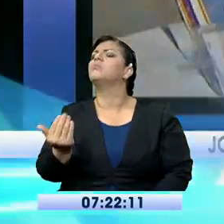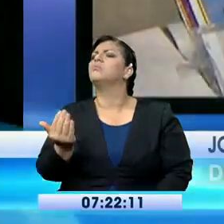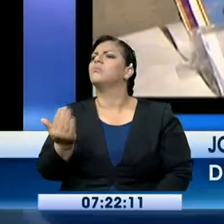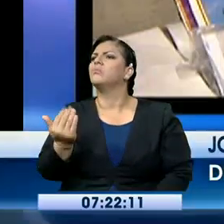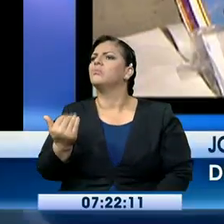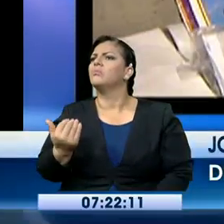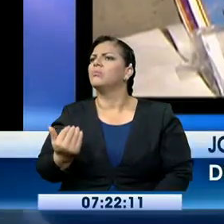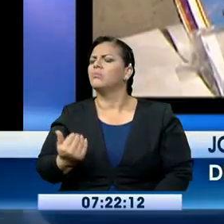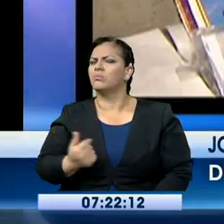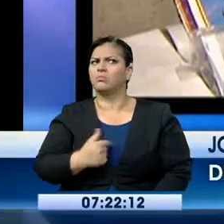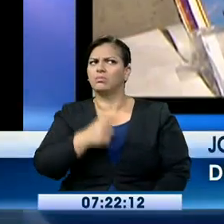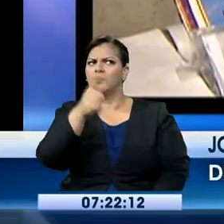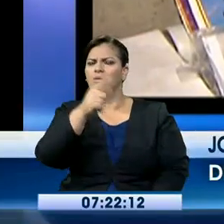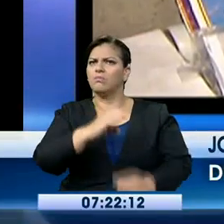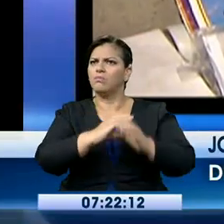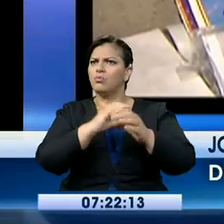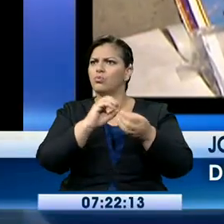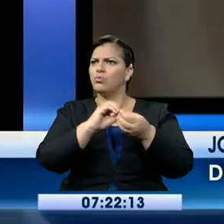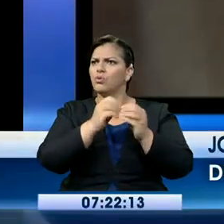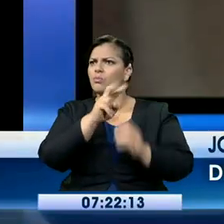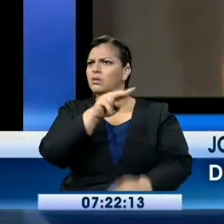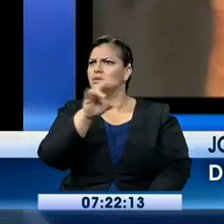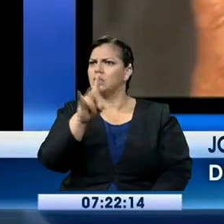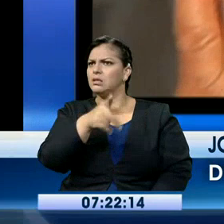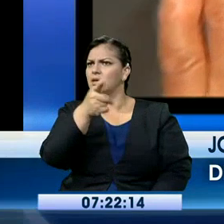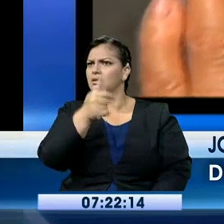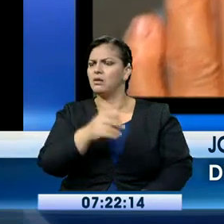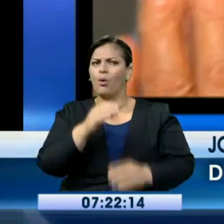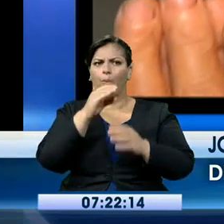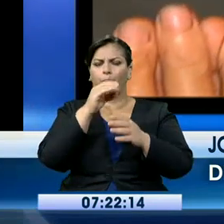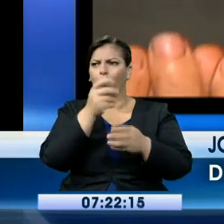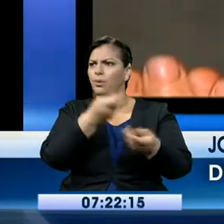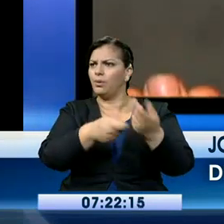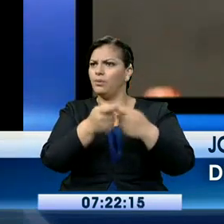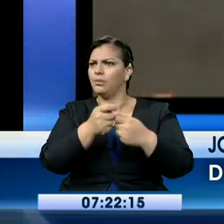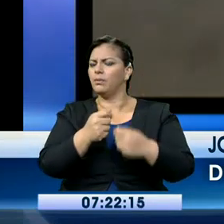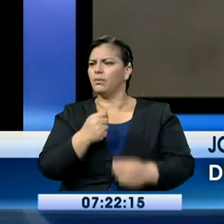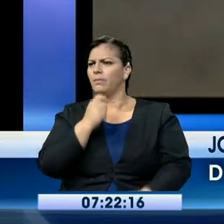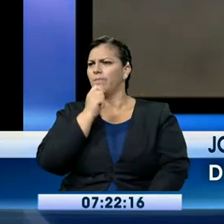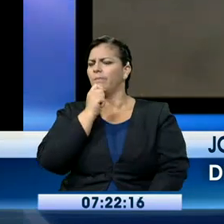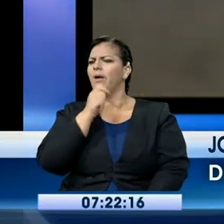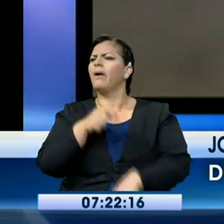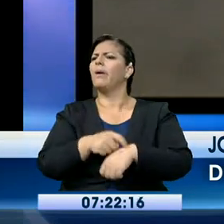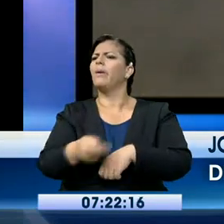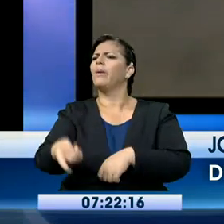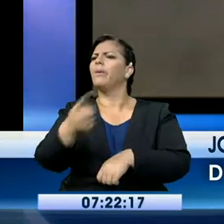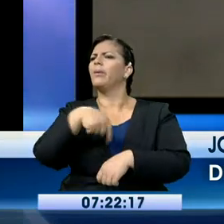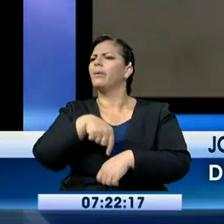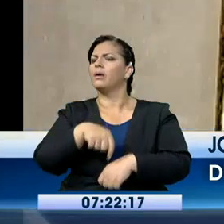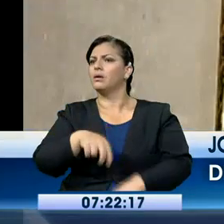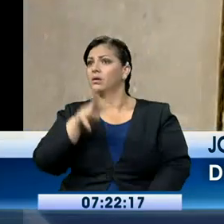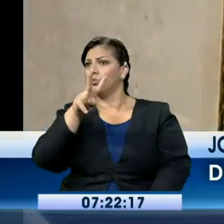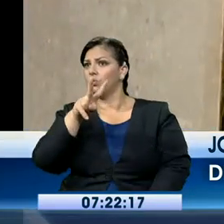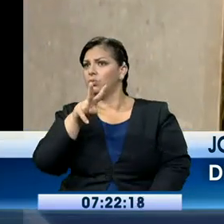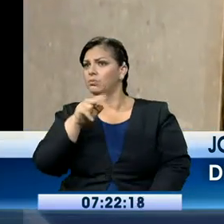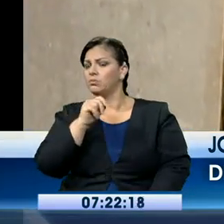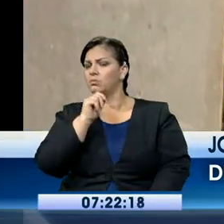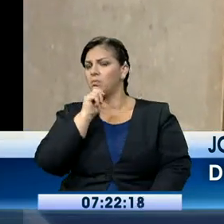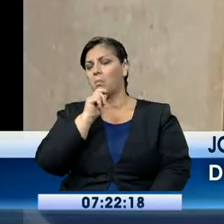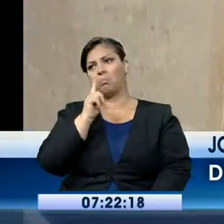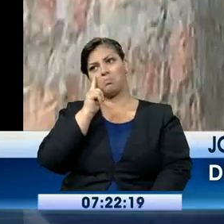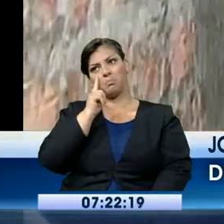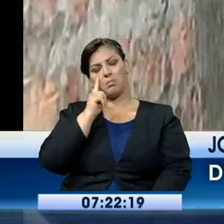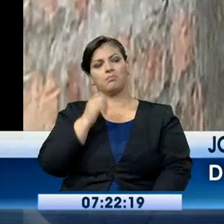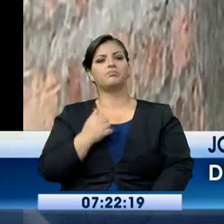veces hasta más tarde, hasta las 6 de la tarde. Porque se quedaba conversando, pero él nunca llegó. Tras la muerte de